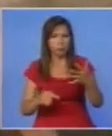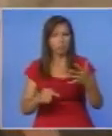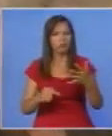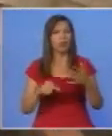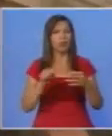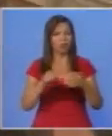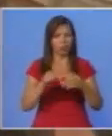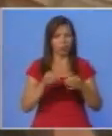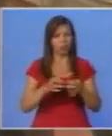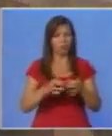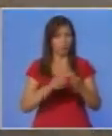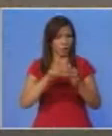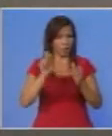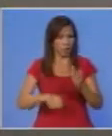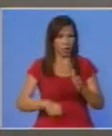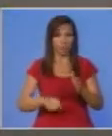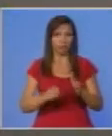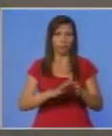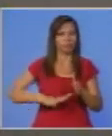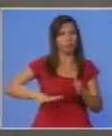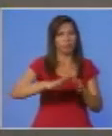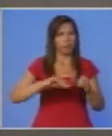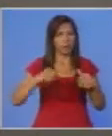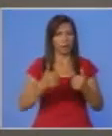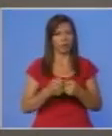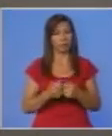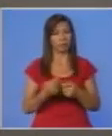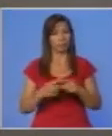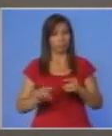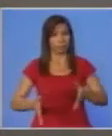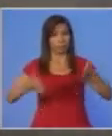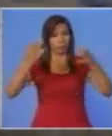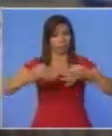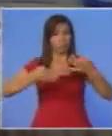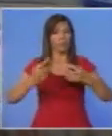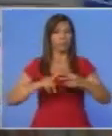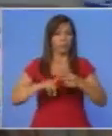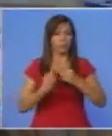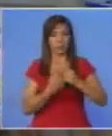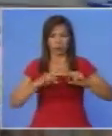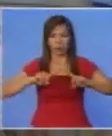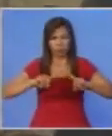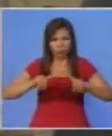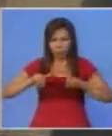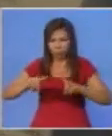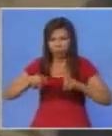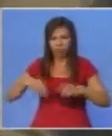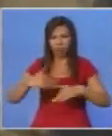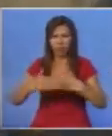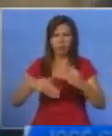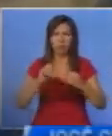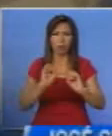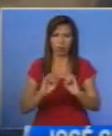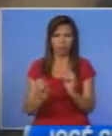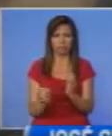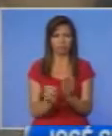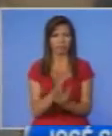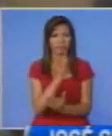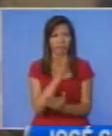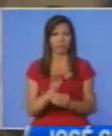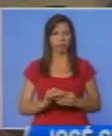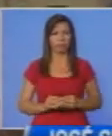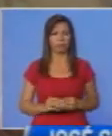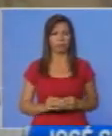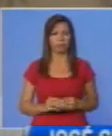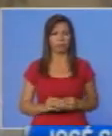adicionalmente a sus disposiciones, en las Cortes han iniciado ya un proceso administrativo con miras a su separación. Lo que ahora se está volviendo normal es